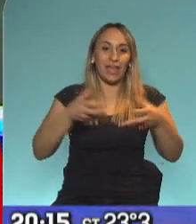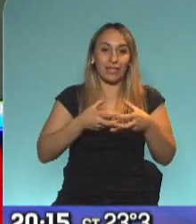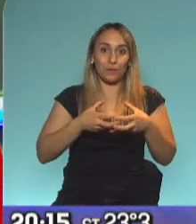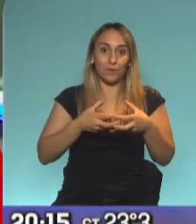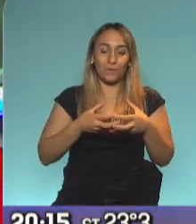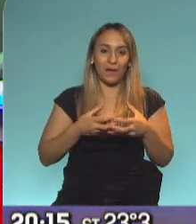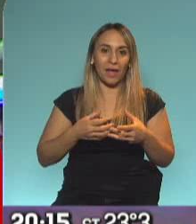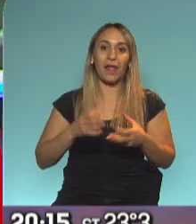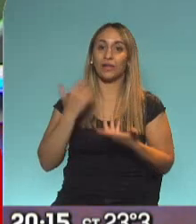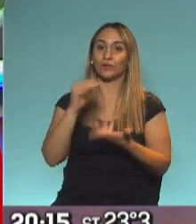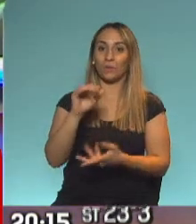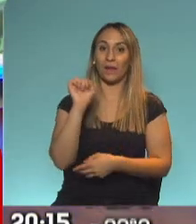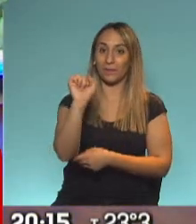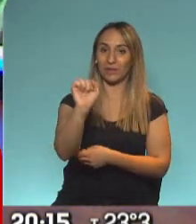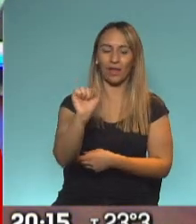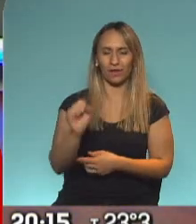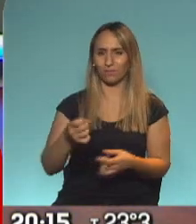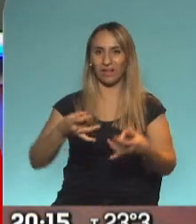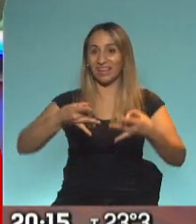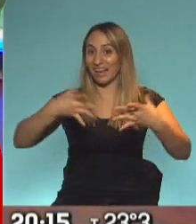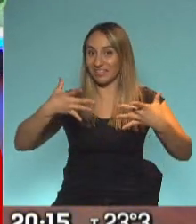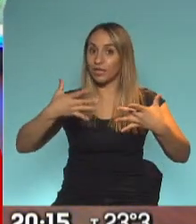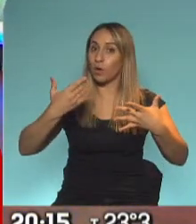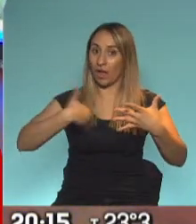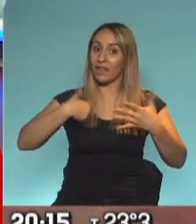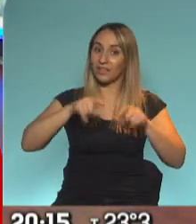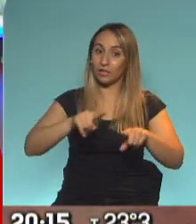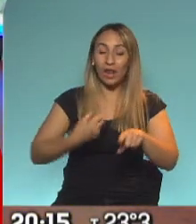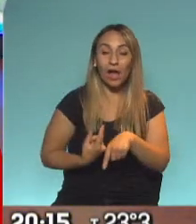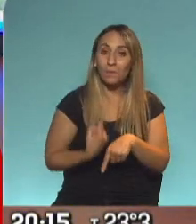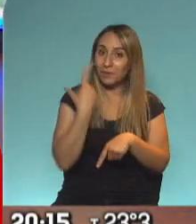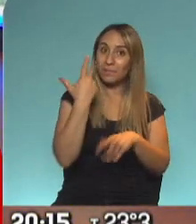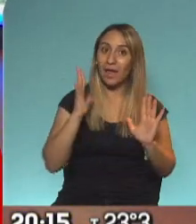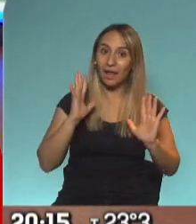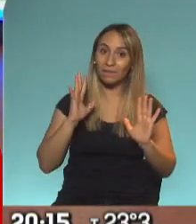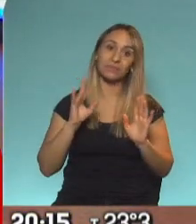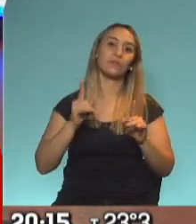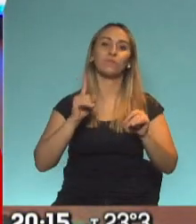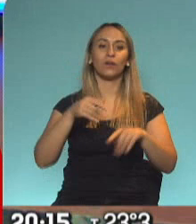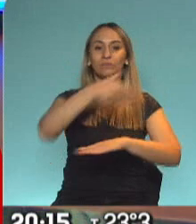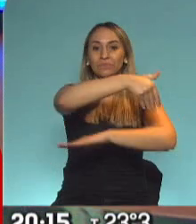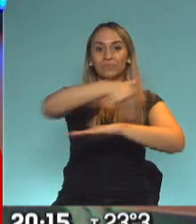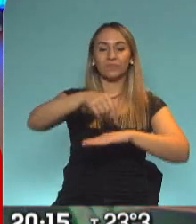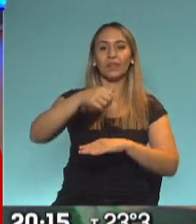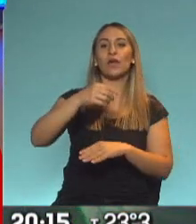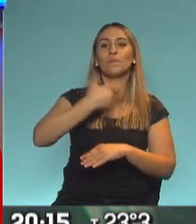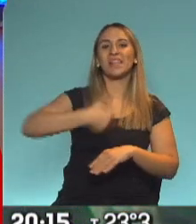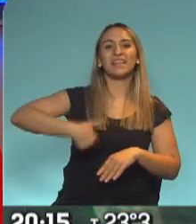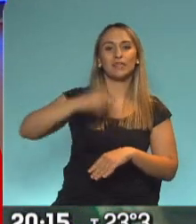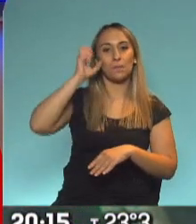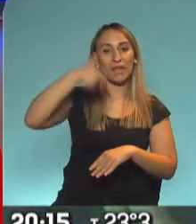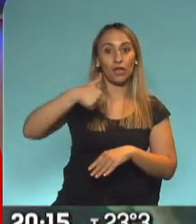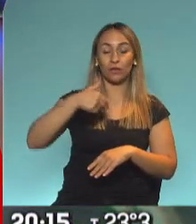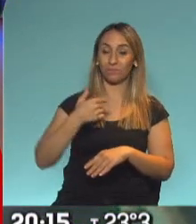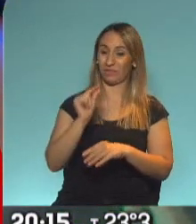Es un clásico del fútbol argentino y se verán por primera vez allí en el Presidente Perón. En un ratito más,